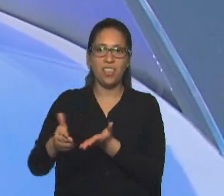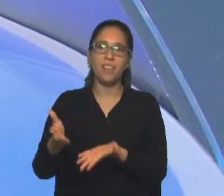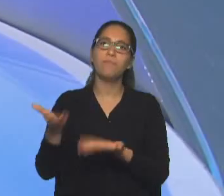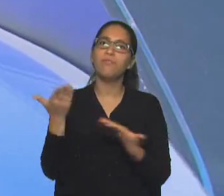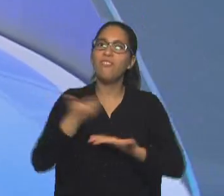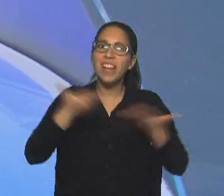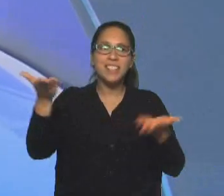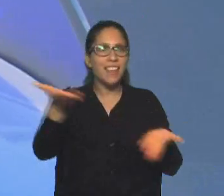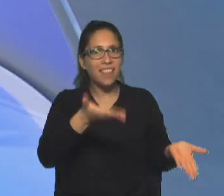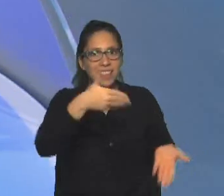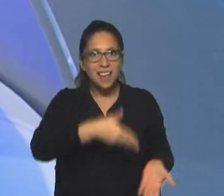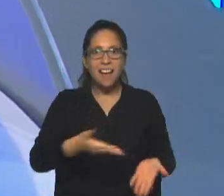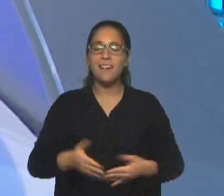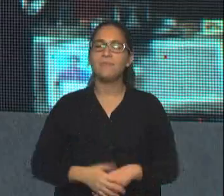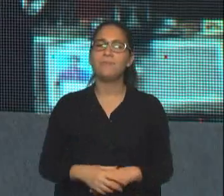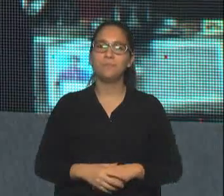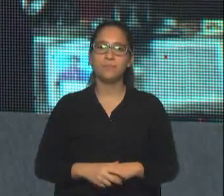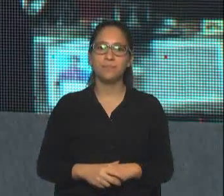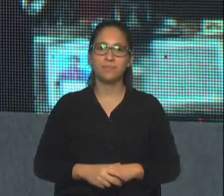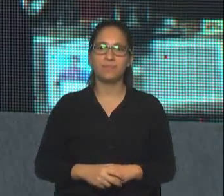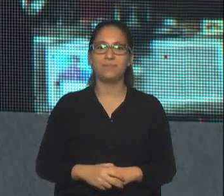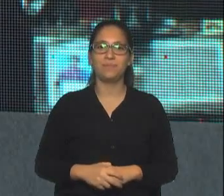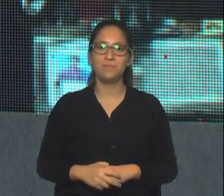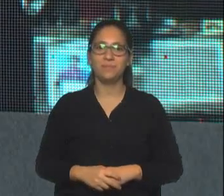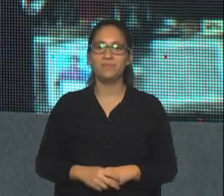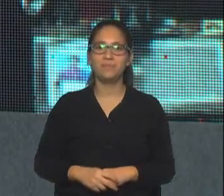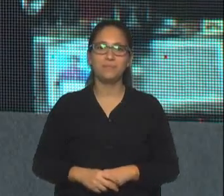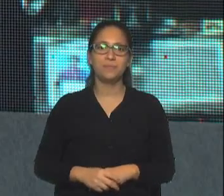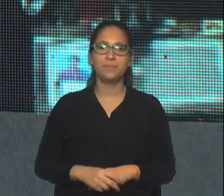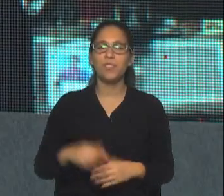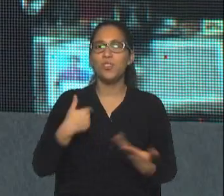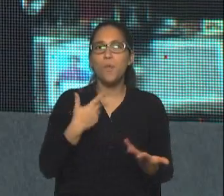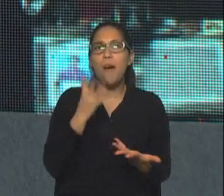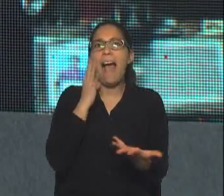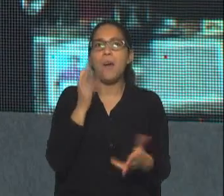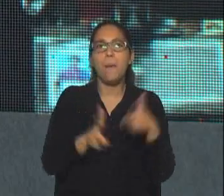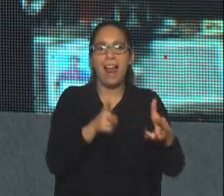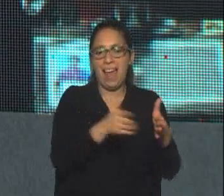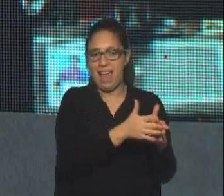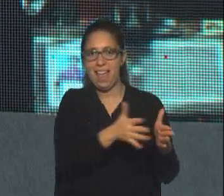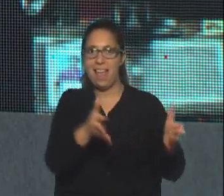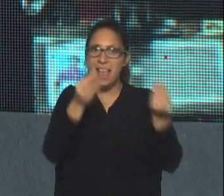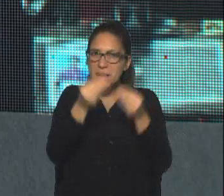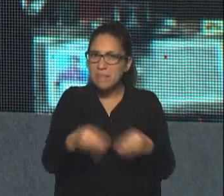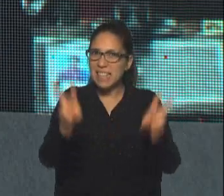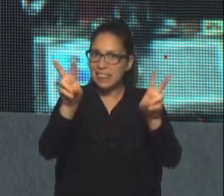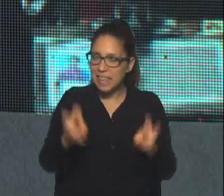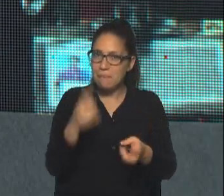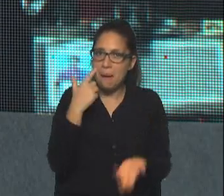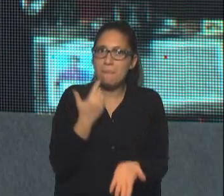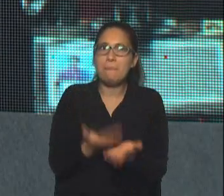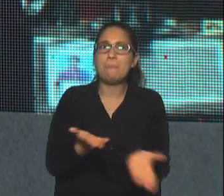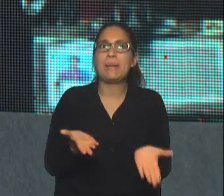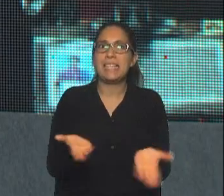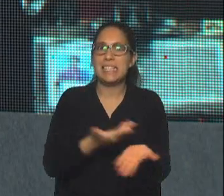un gusto Diana y bueno Y a propósito Yo di como un marco como para empezar pero acá lo principal y